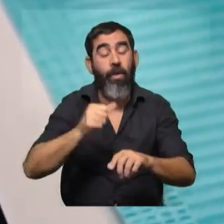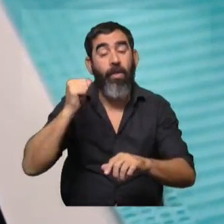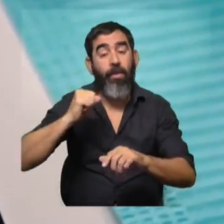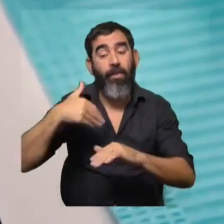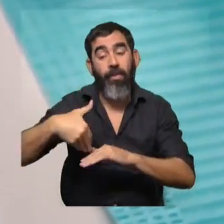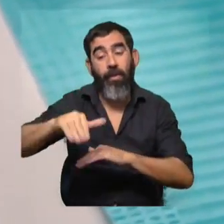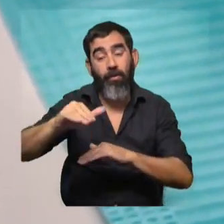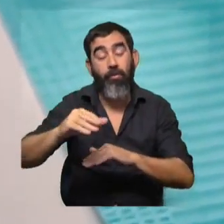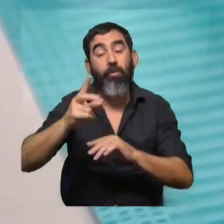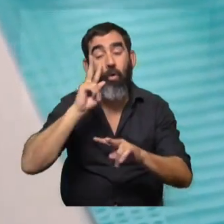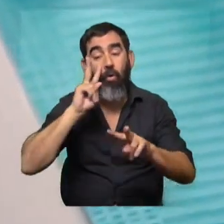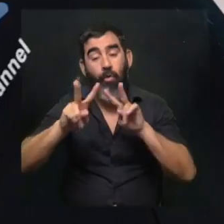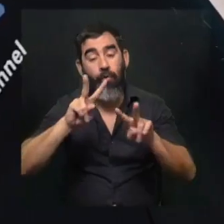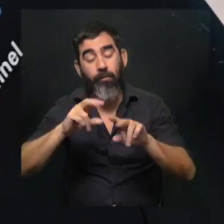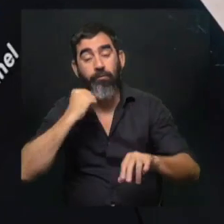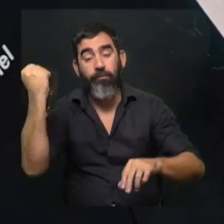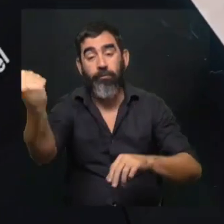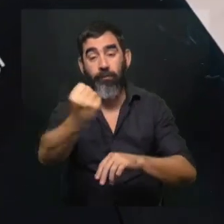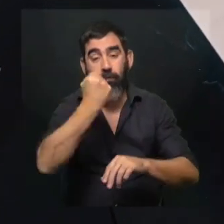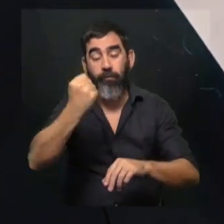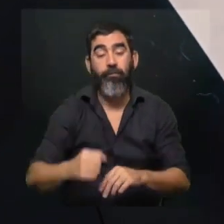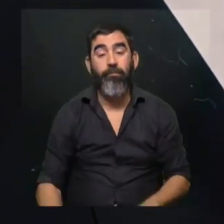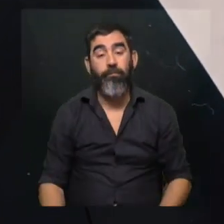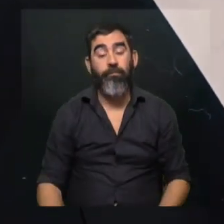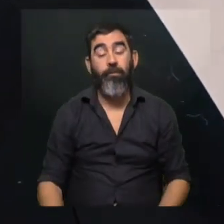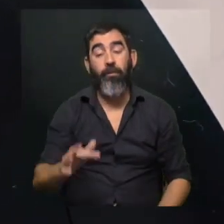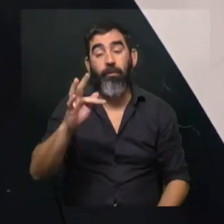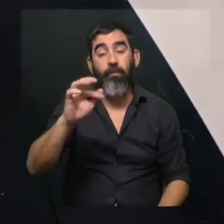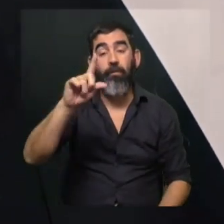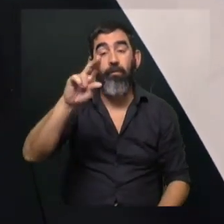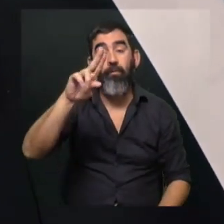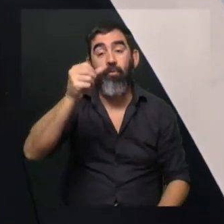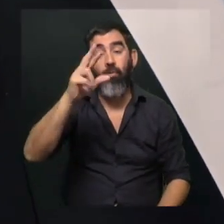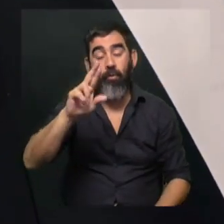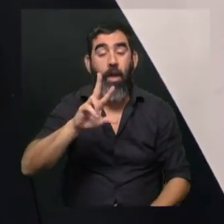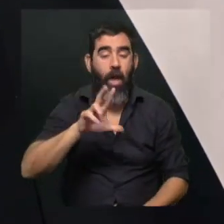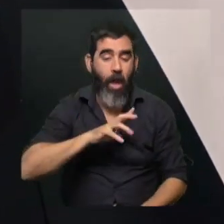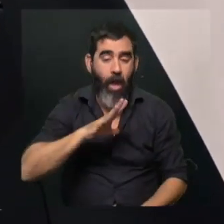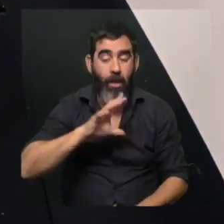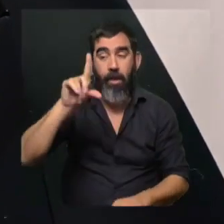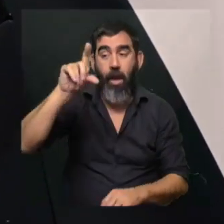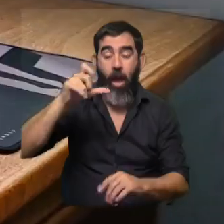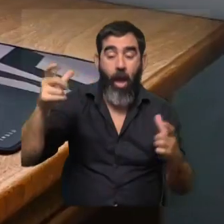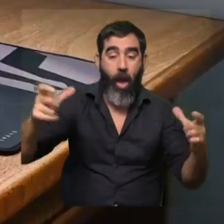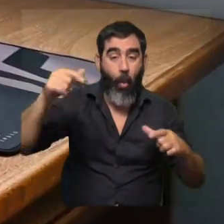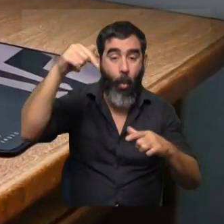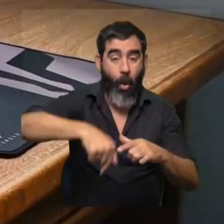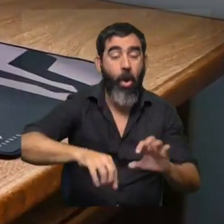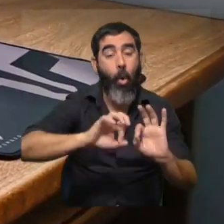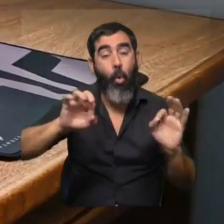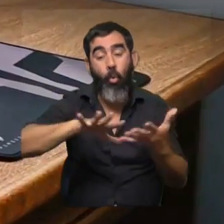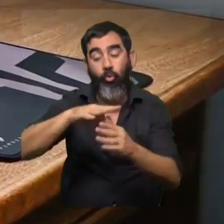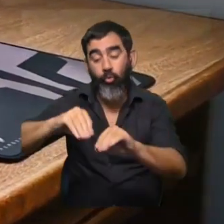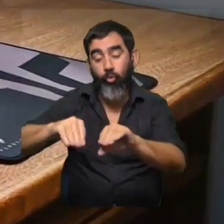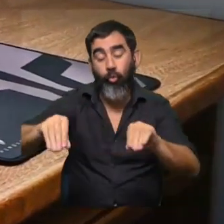un observatorio de exposición es importante. El flúor se puede encontrar en aguas de consumo cuando son de pozo y en zonas donde el suelo